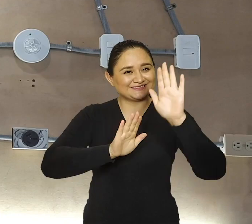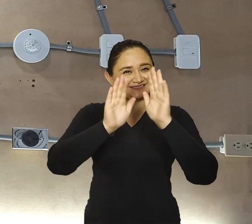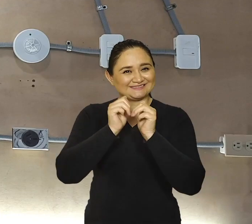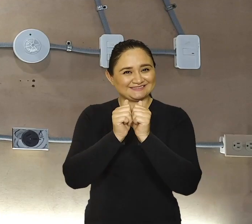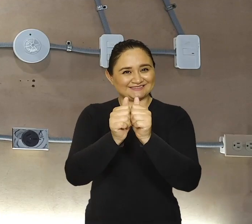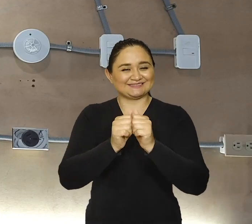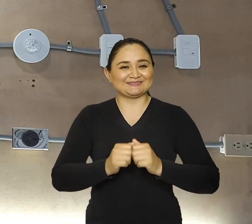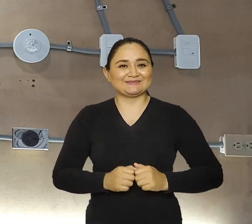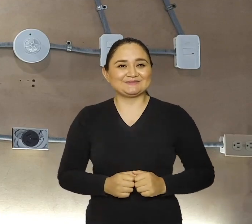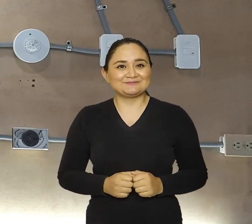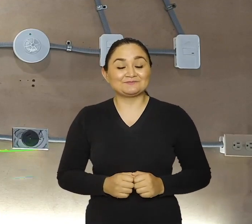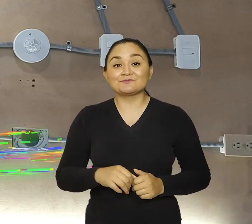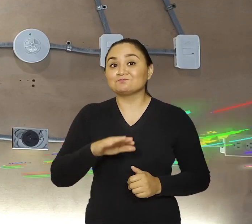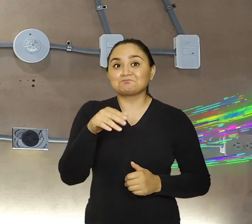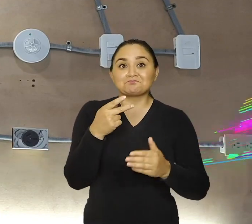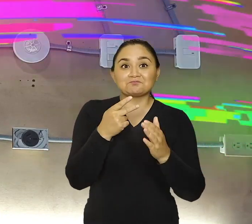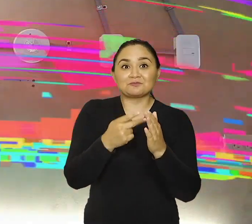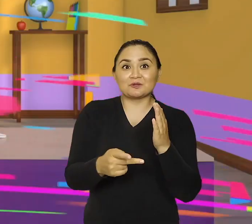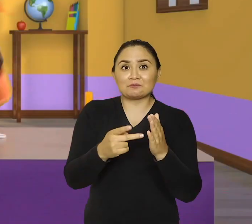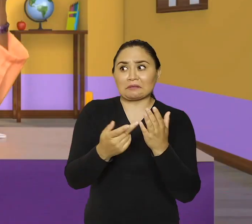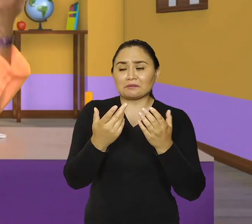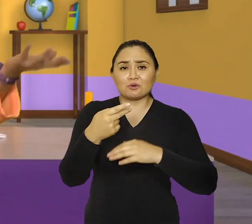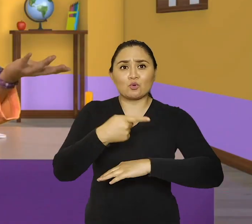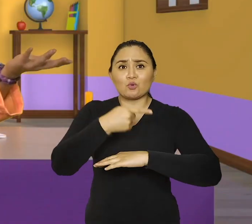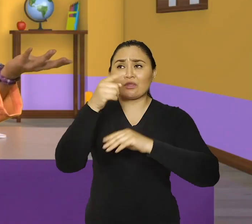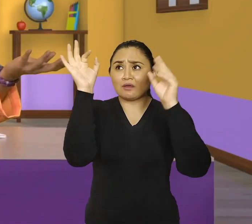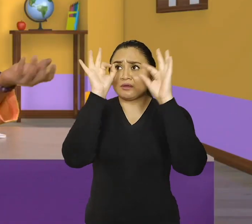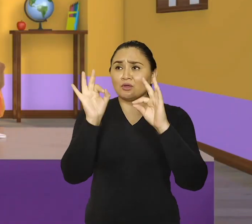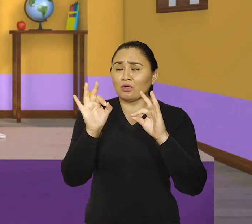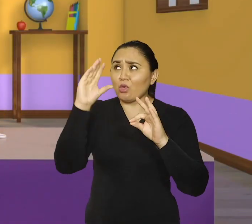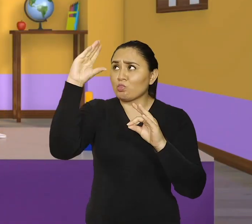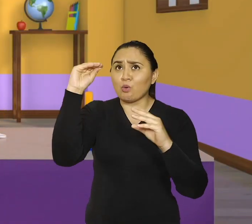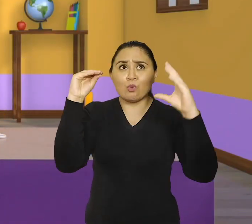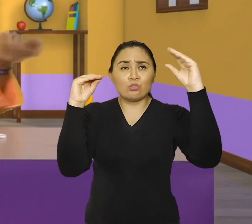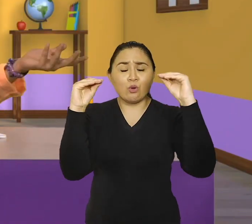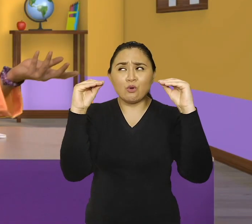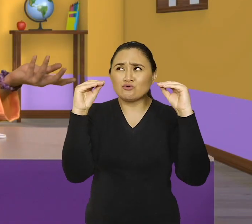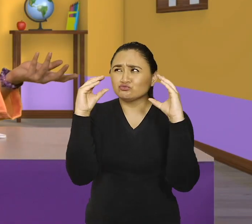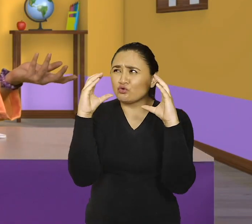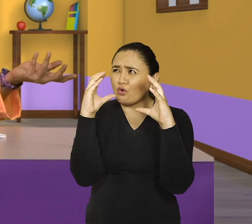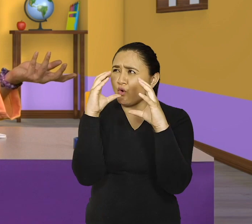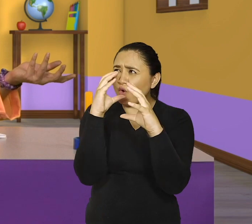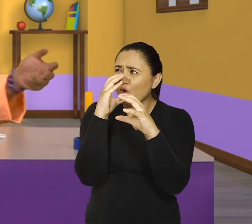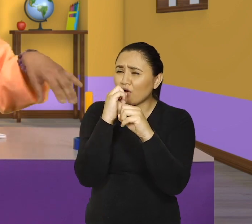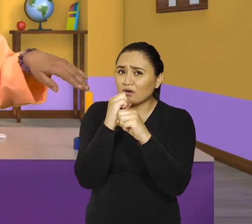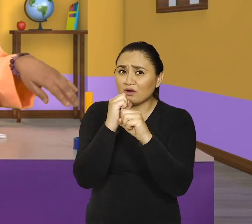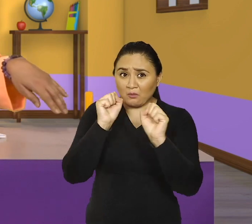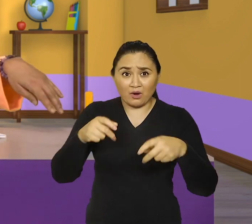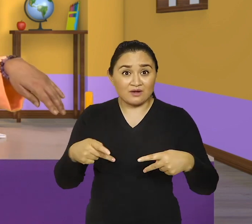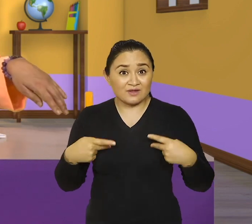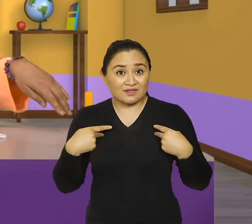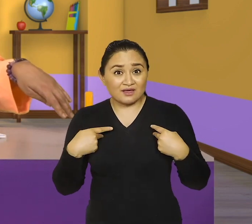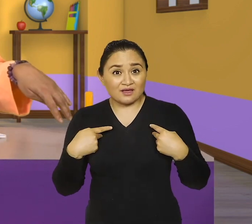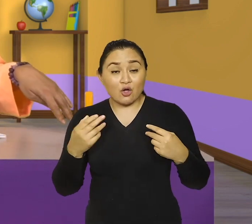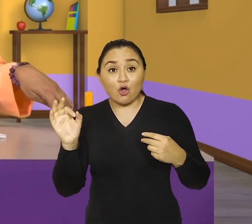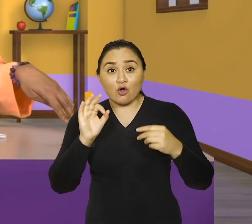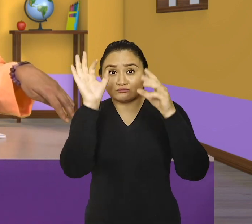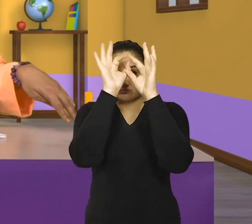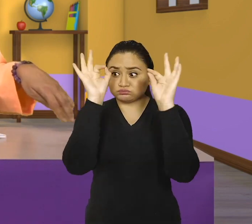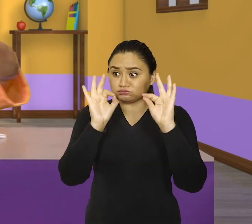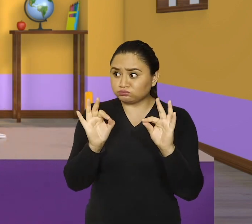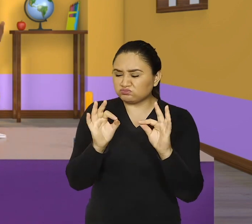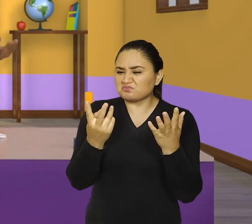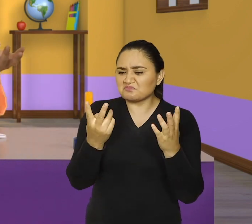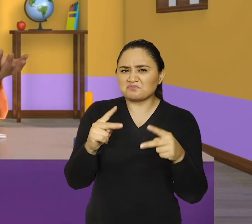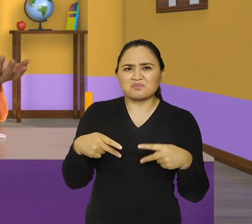que sigan viendo Educa Contigo. ¿Qué pasaría si un día no hay electricidad? ¿Podremos vivir sin